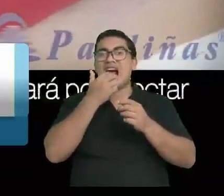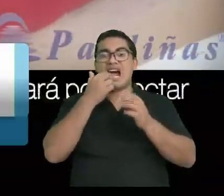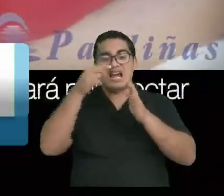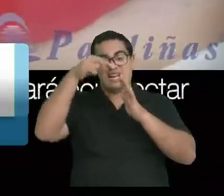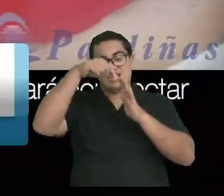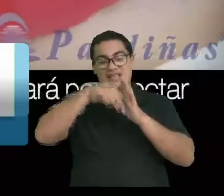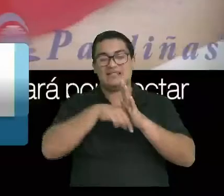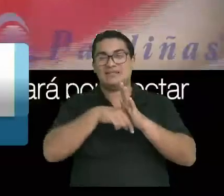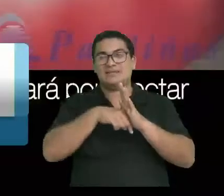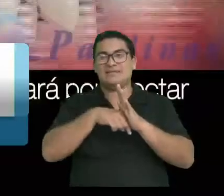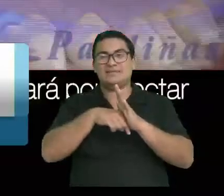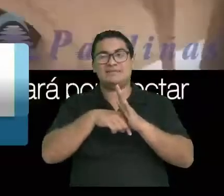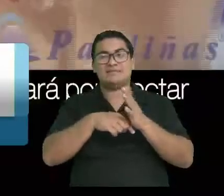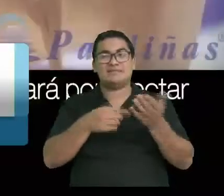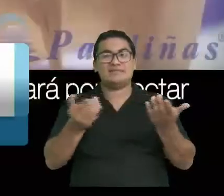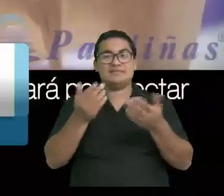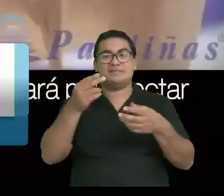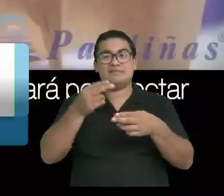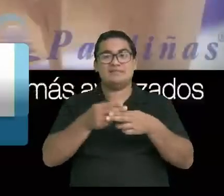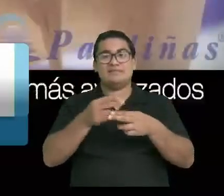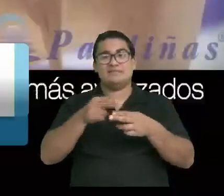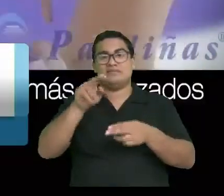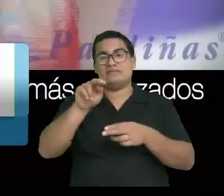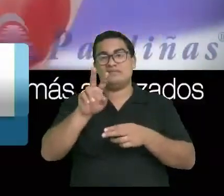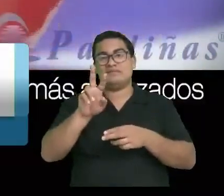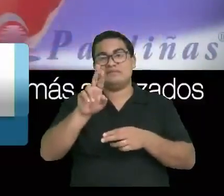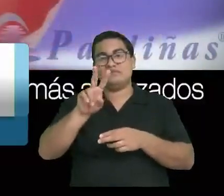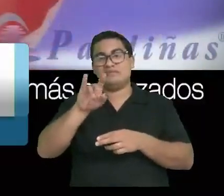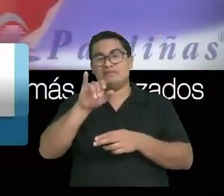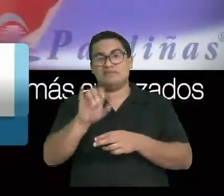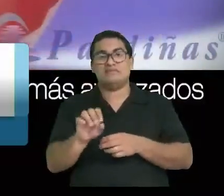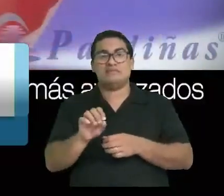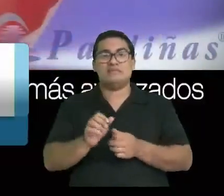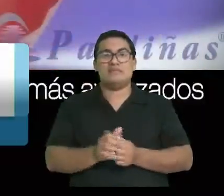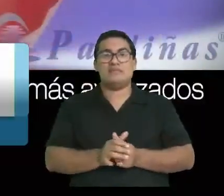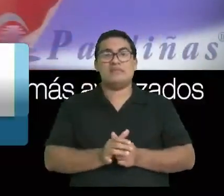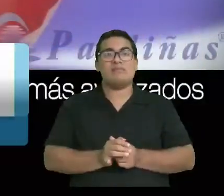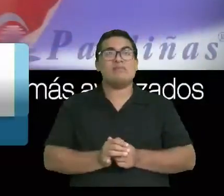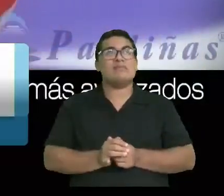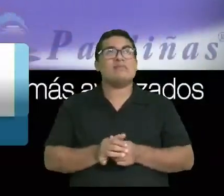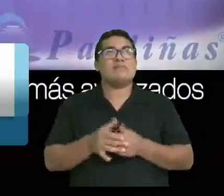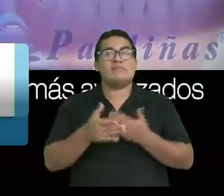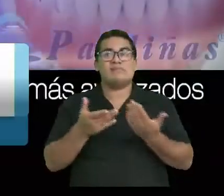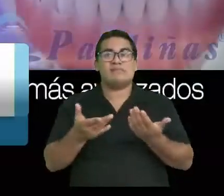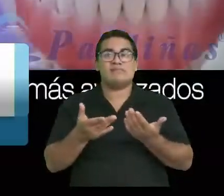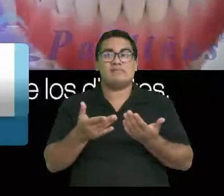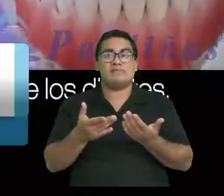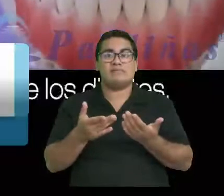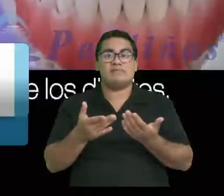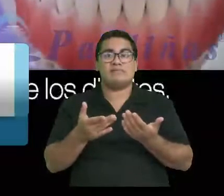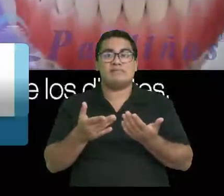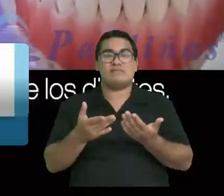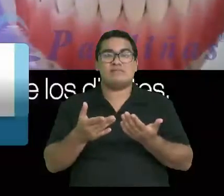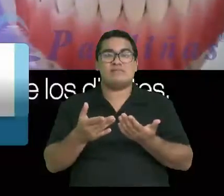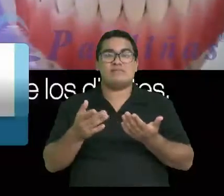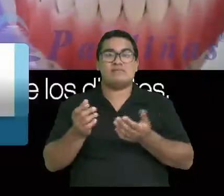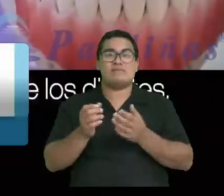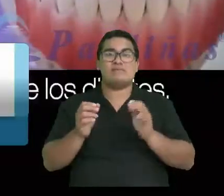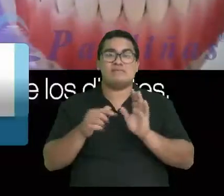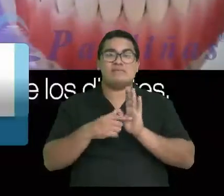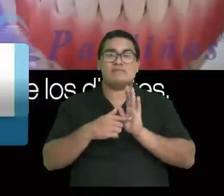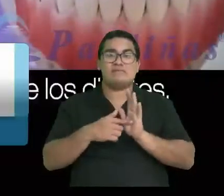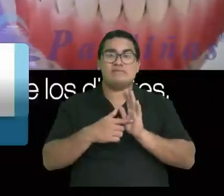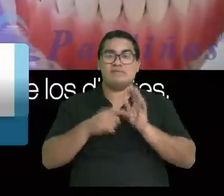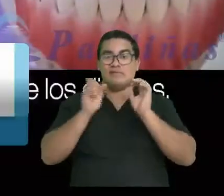diente. Comúnmente conocido como el nervio. Es el nervio del diente. Exactamente. Entonces se va exponiendo hacia la cavidad oral